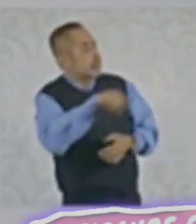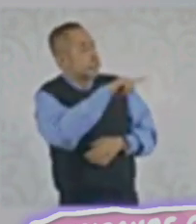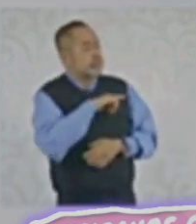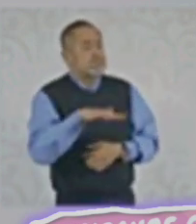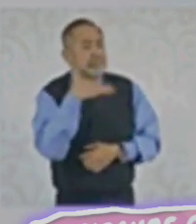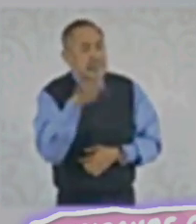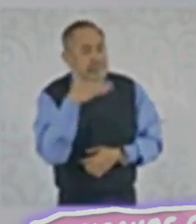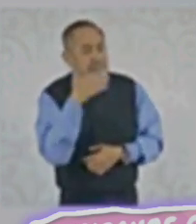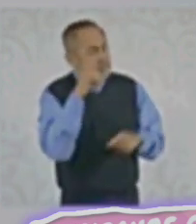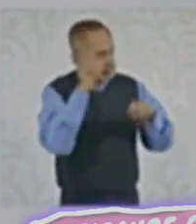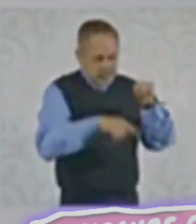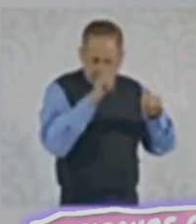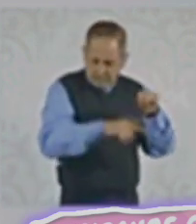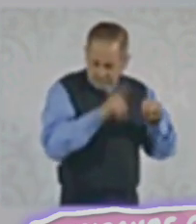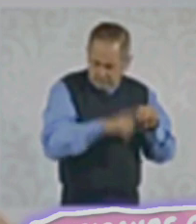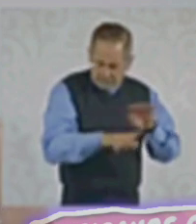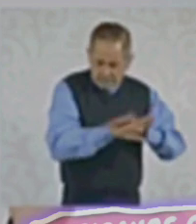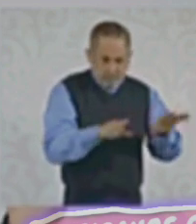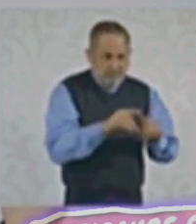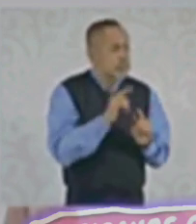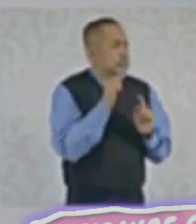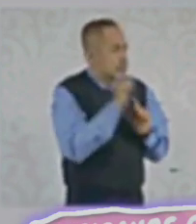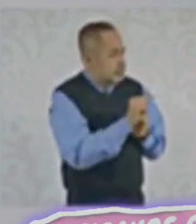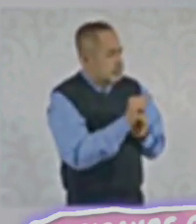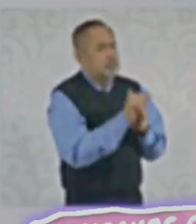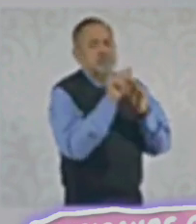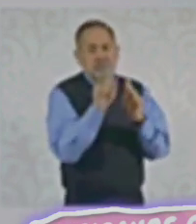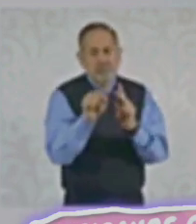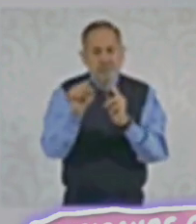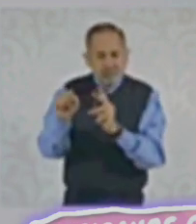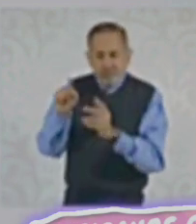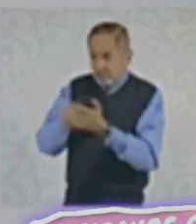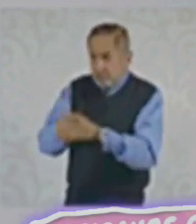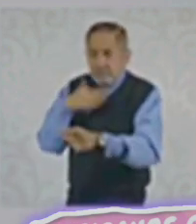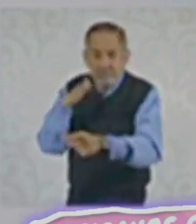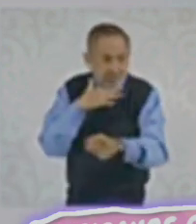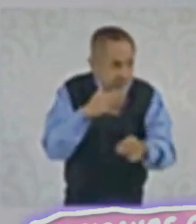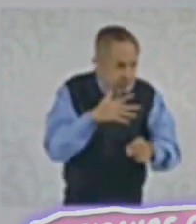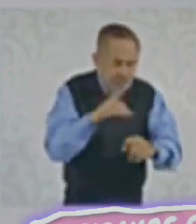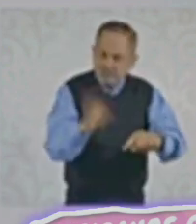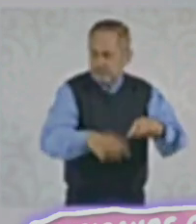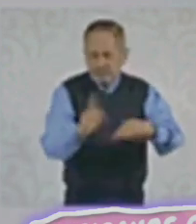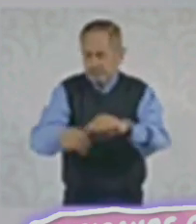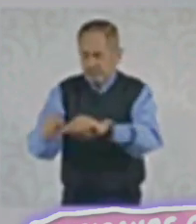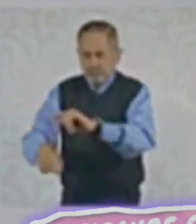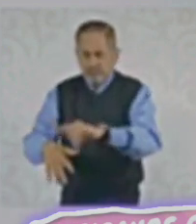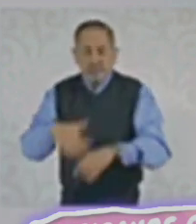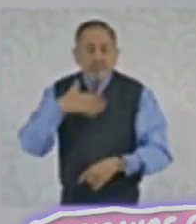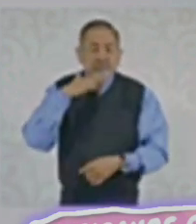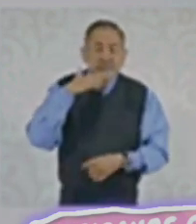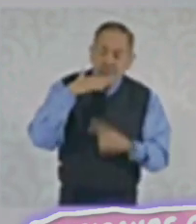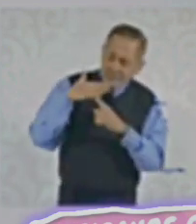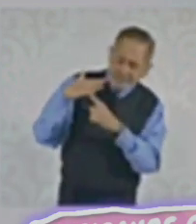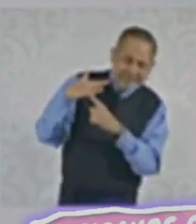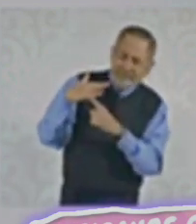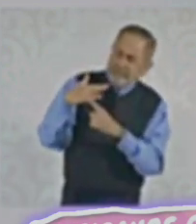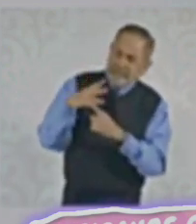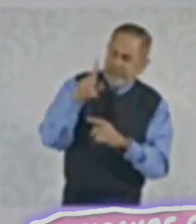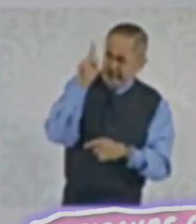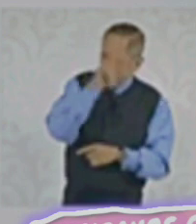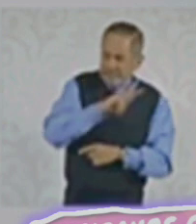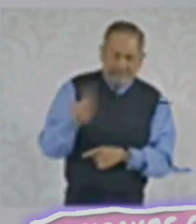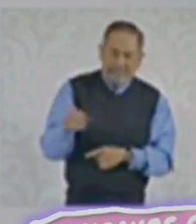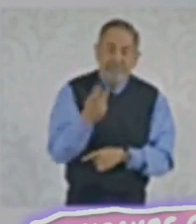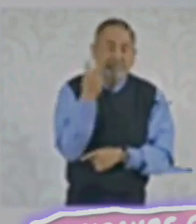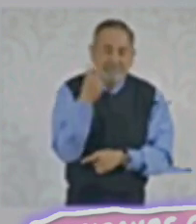se encuentre. La corrupción, pues, es de los peores males, si no es que el peor mal que tuvo